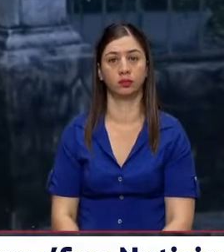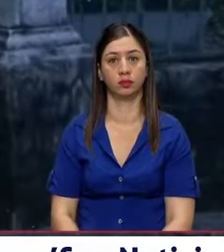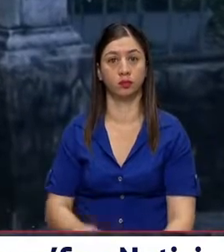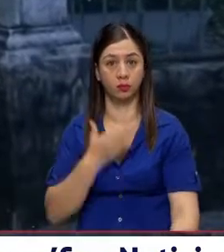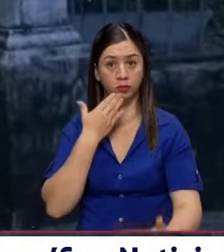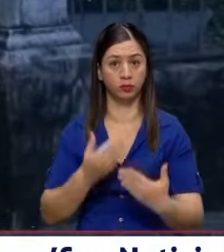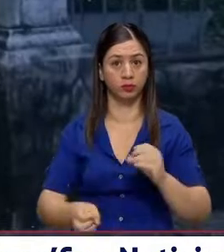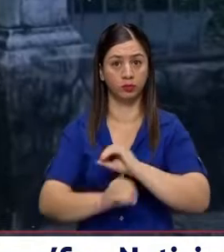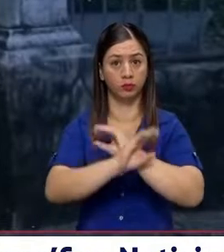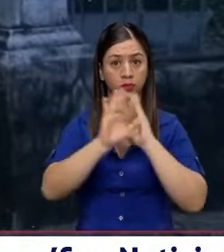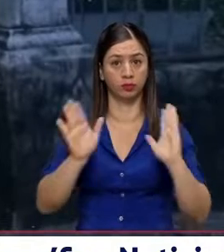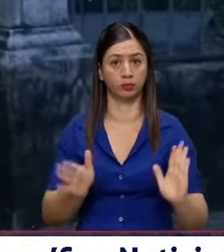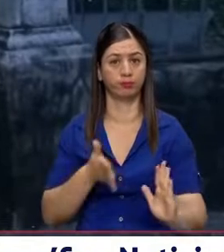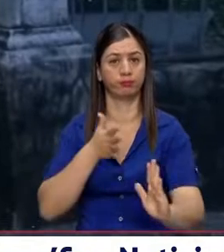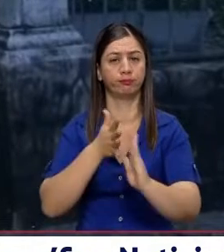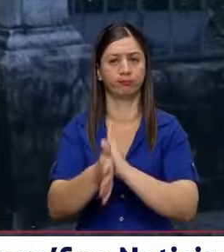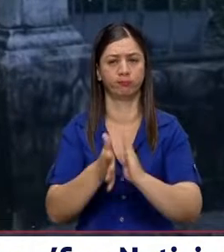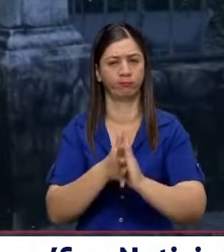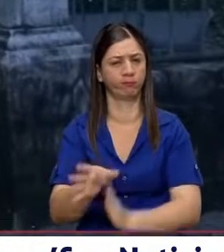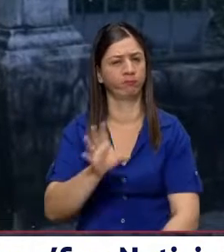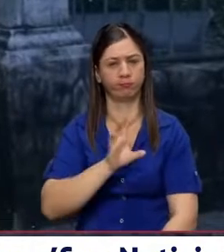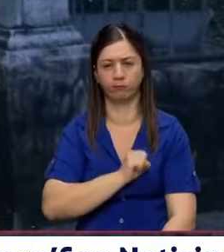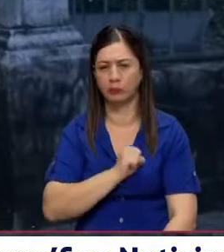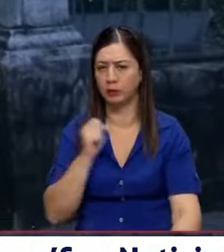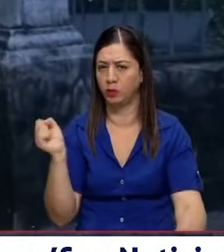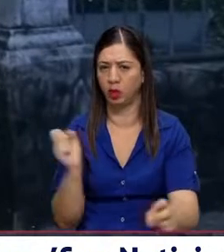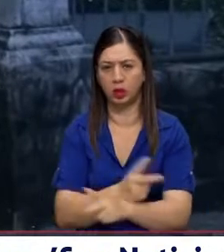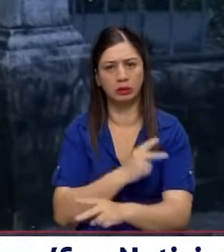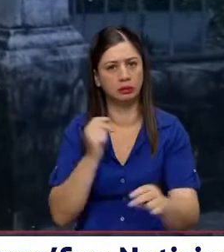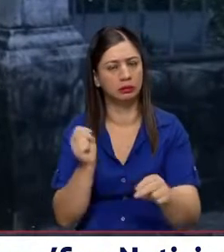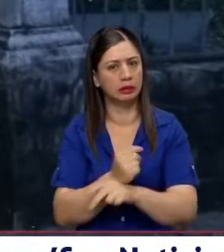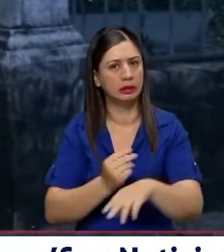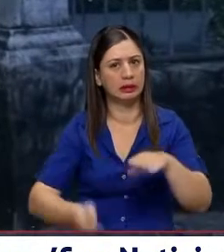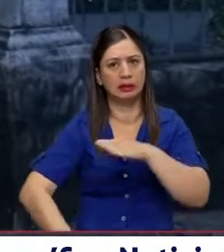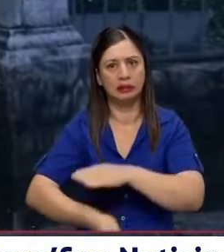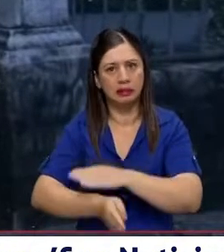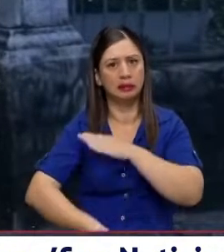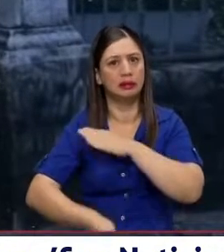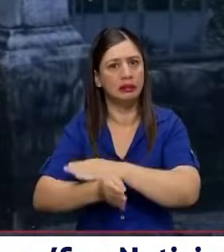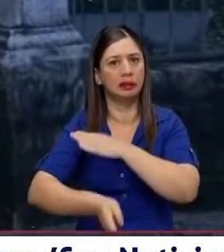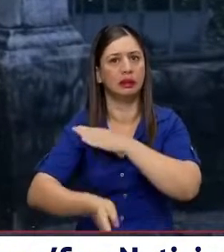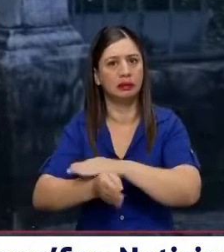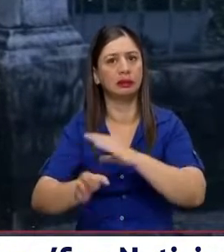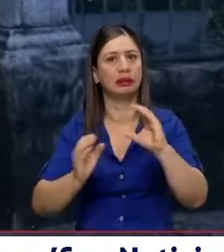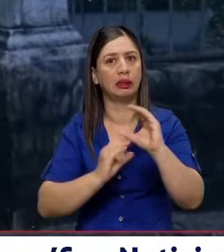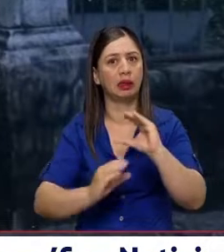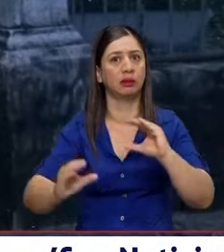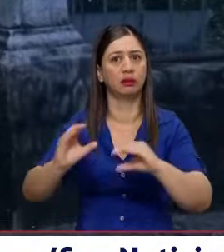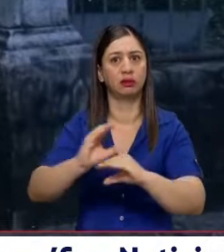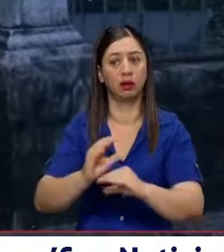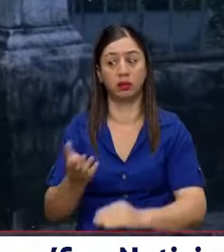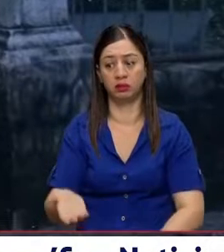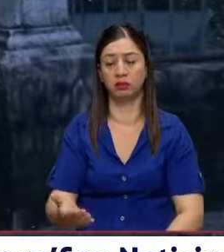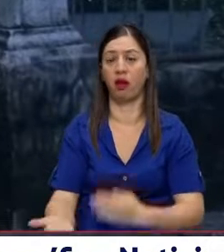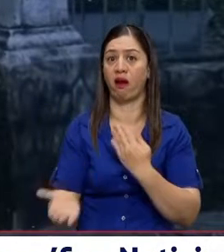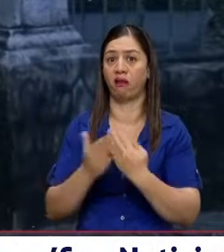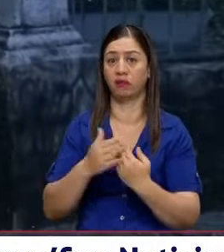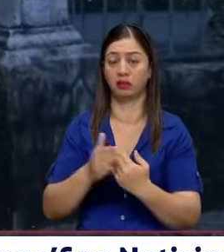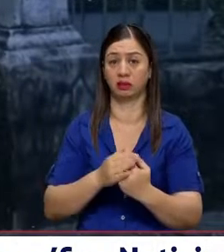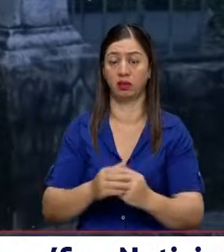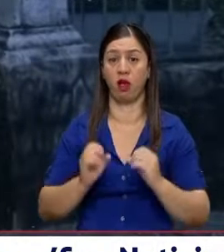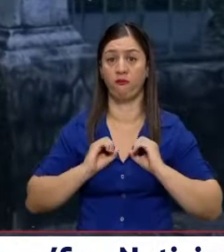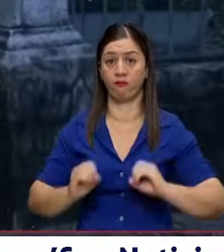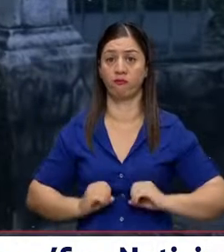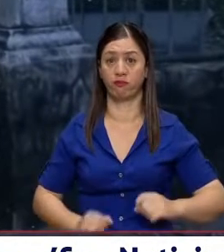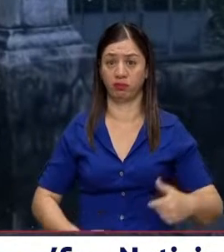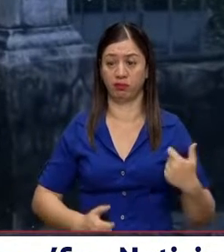Muy buenos días, contarles que infortunadamente los hechos violentos no cesan en el departamento del Cauca. En las últimas horas se conoció de la muerte de un cabo tercero en